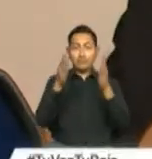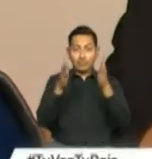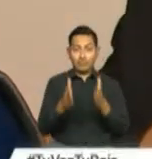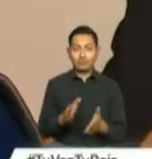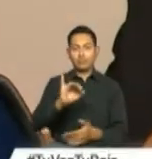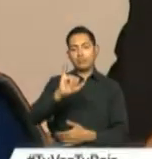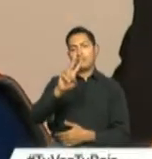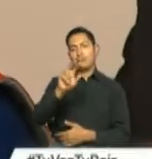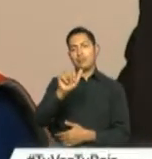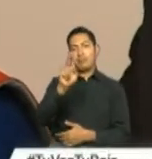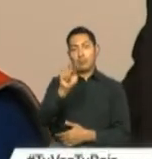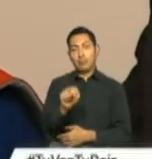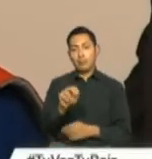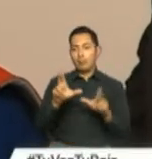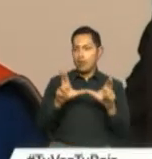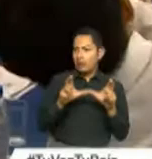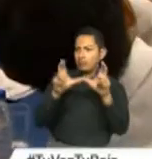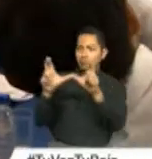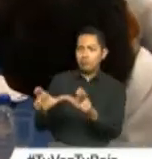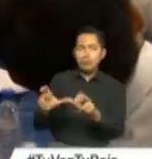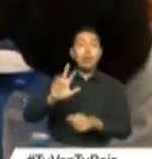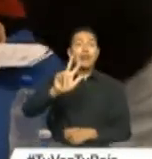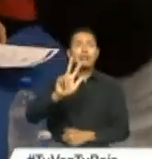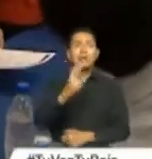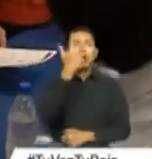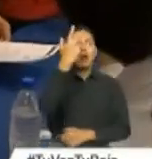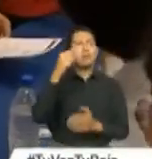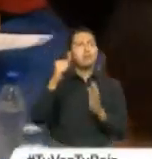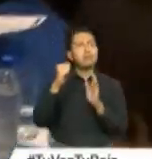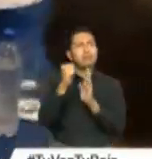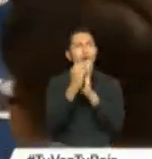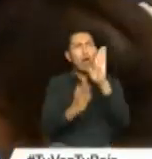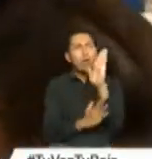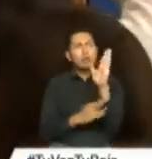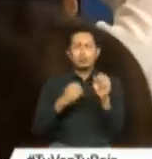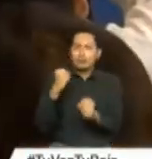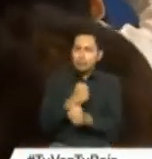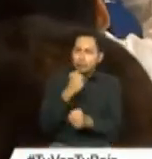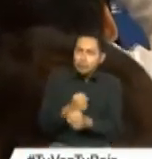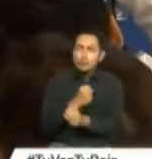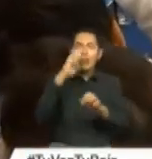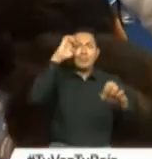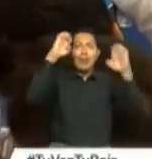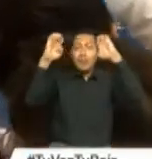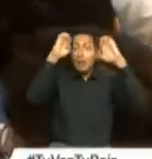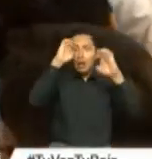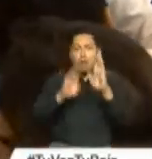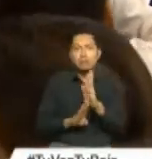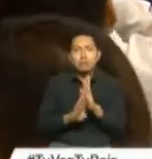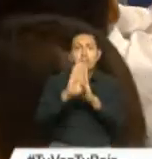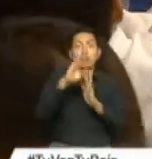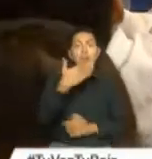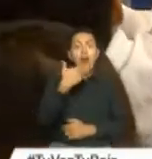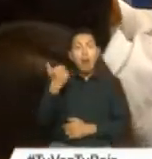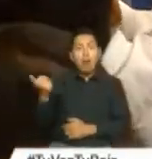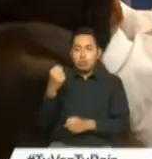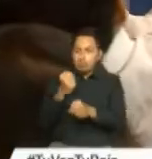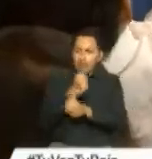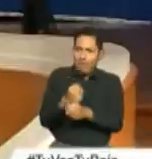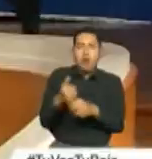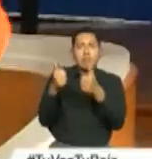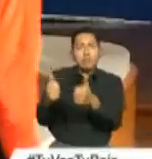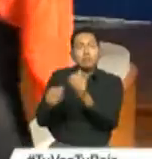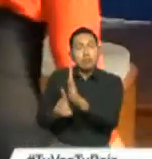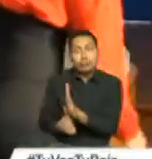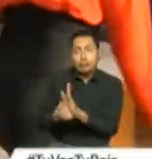esta certificación cumple con el tercer componente del proyecto emblemático, Estrategia de Mejoramiento del Talento Humano de los Servicios de Desarrollo